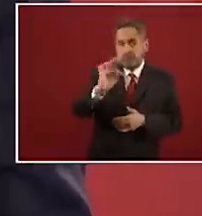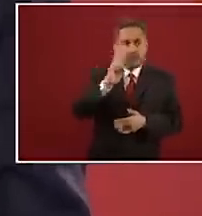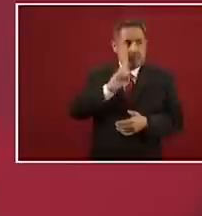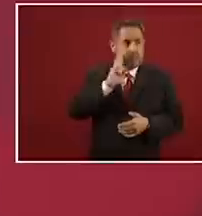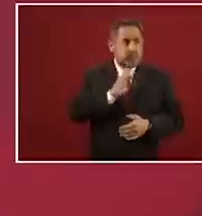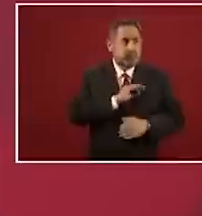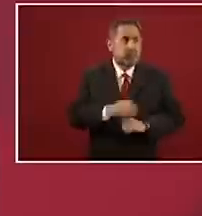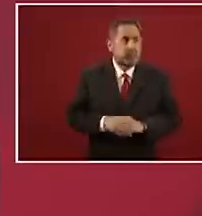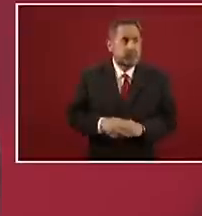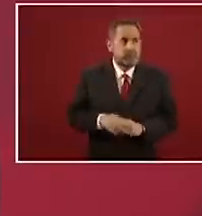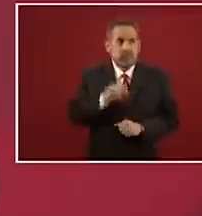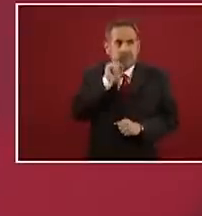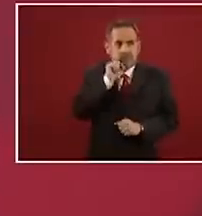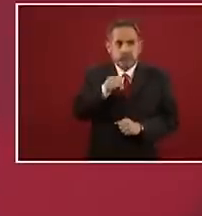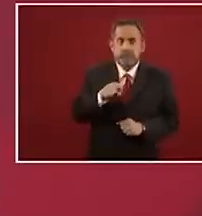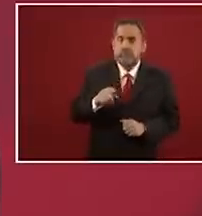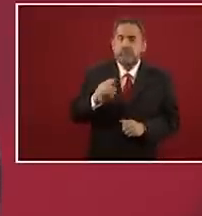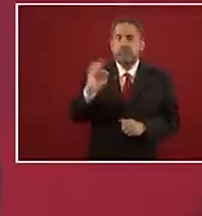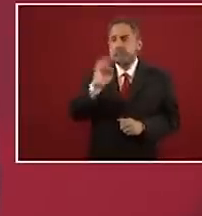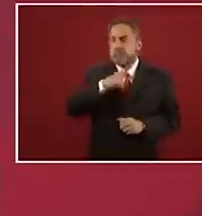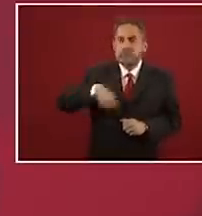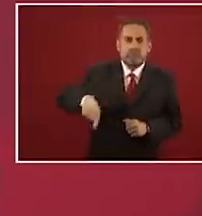Y nos gustaría